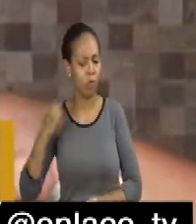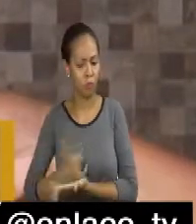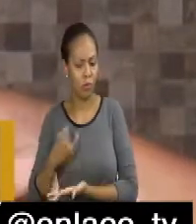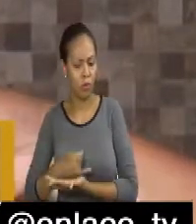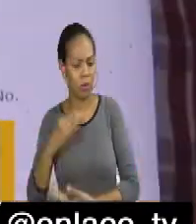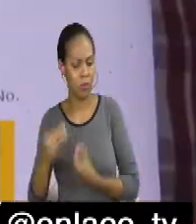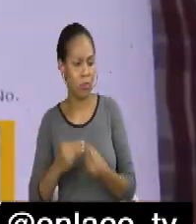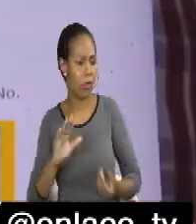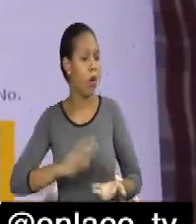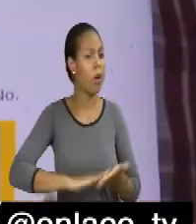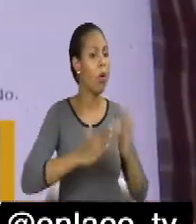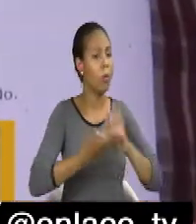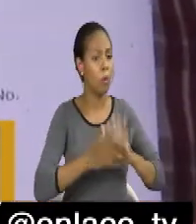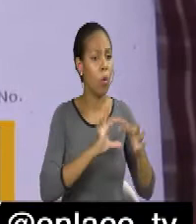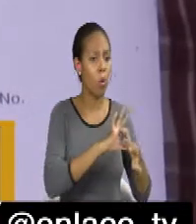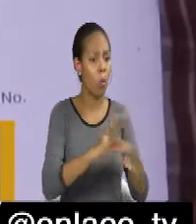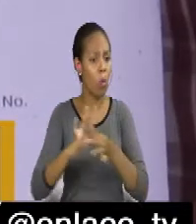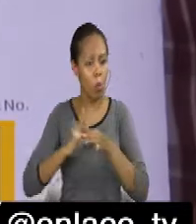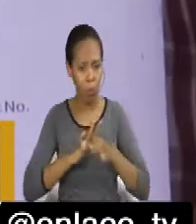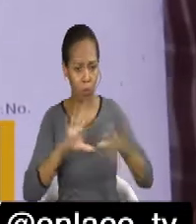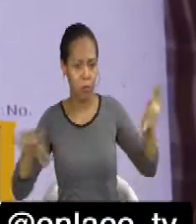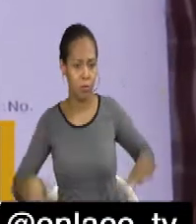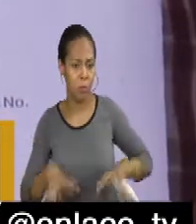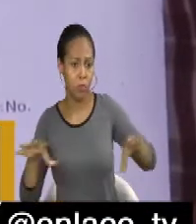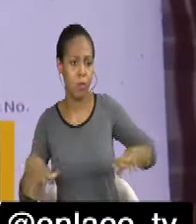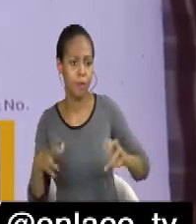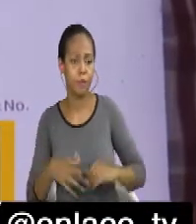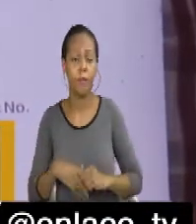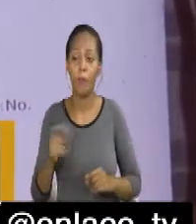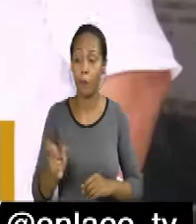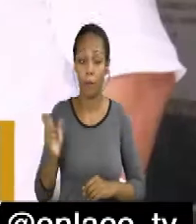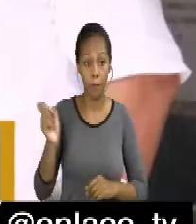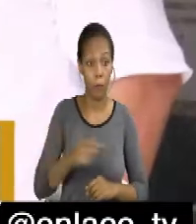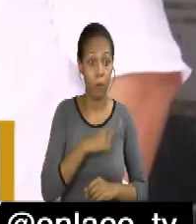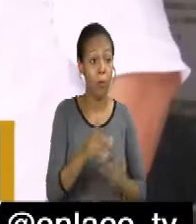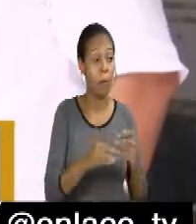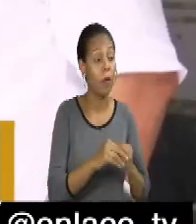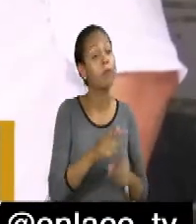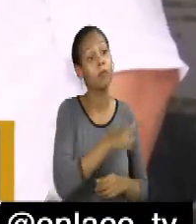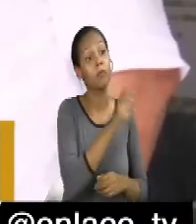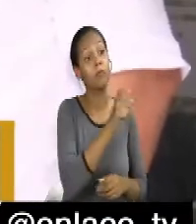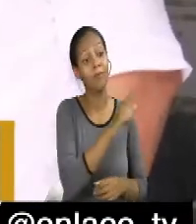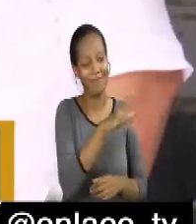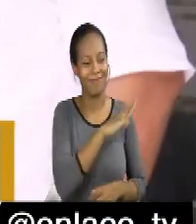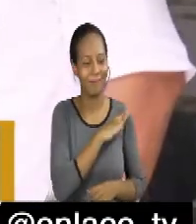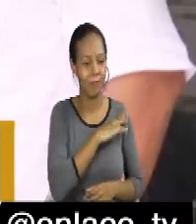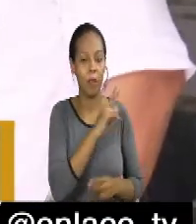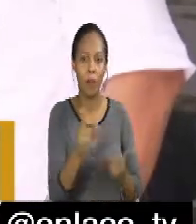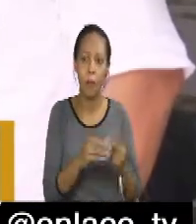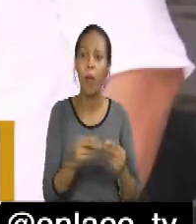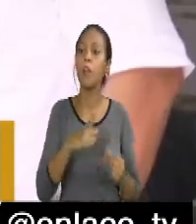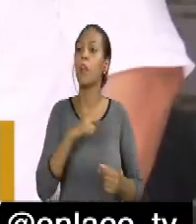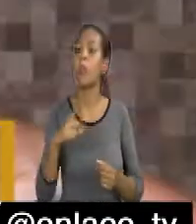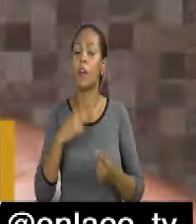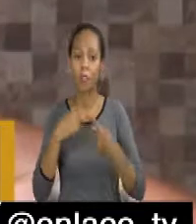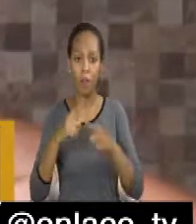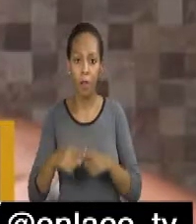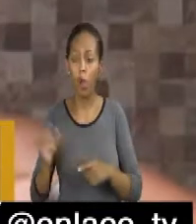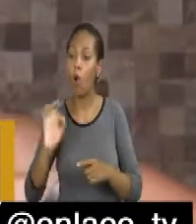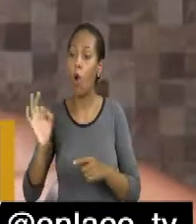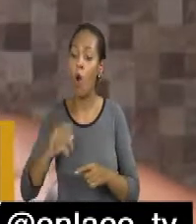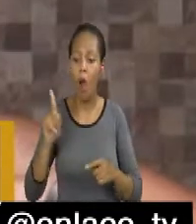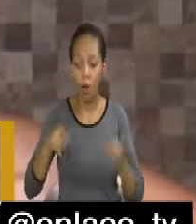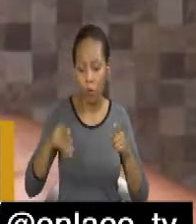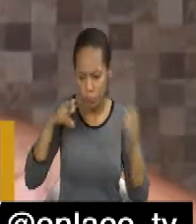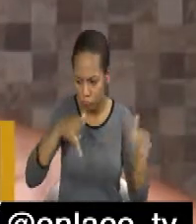con la comunidad. El posicionamiento contará con la presencia de la administración local, líderes comunales, empresarios y escuelas de formación de la ciudad. Este domingo